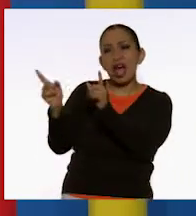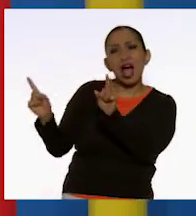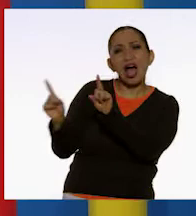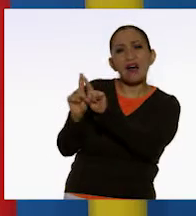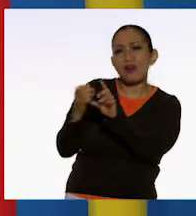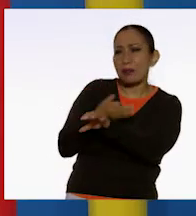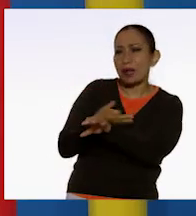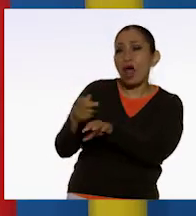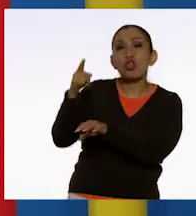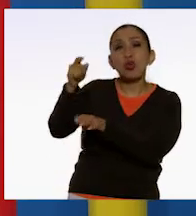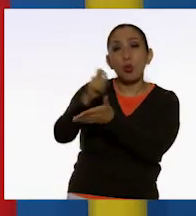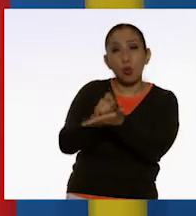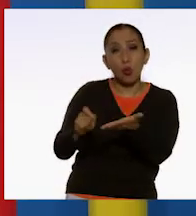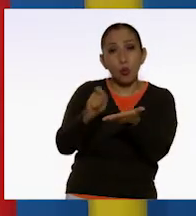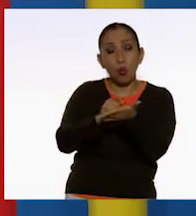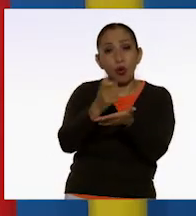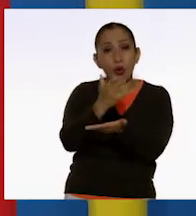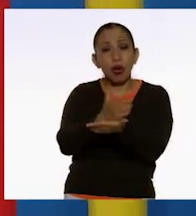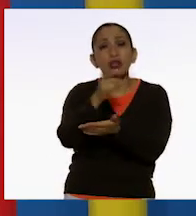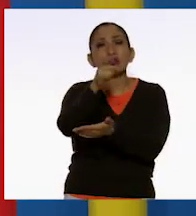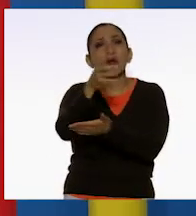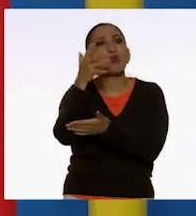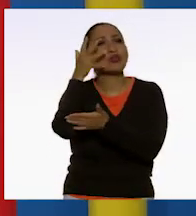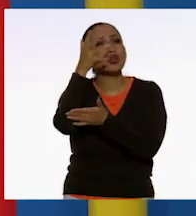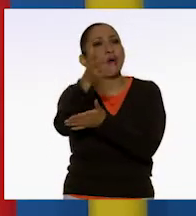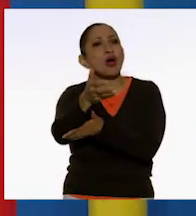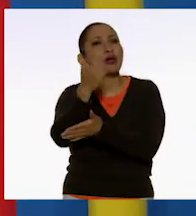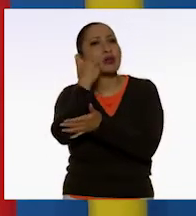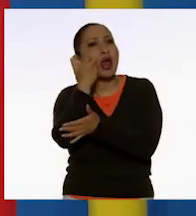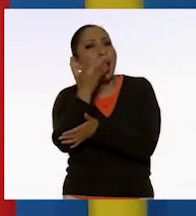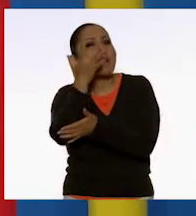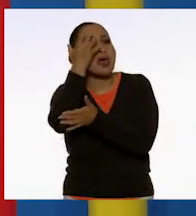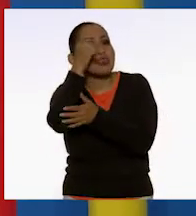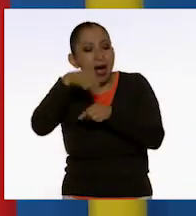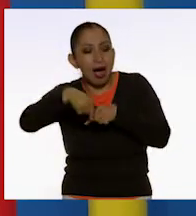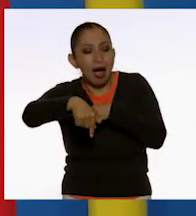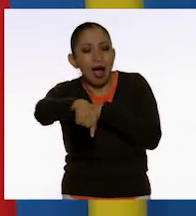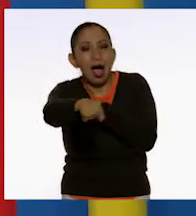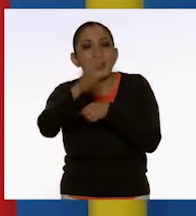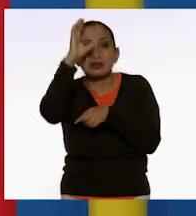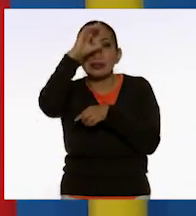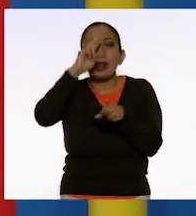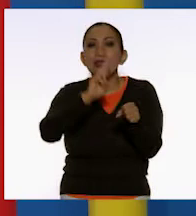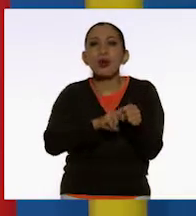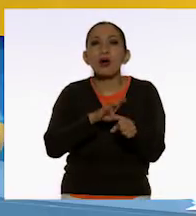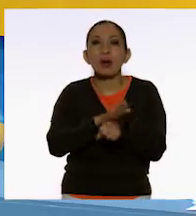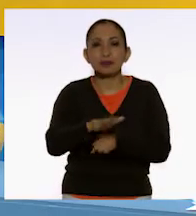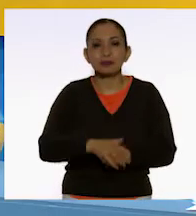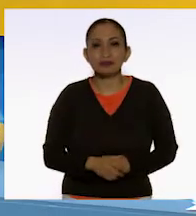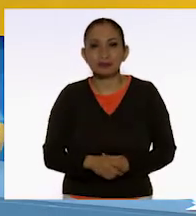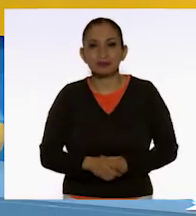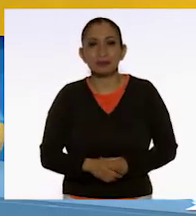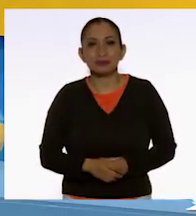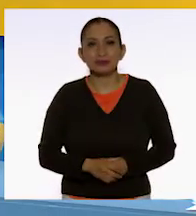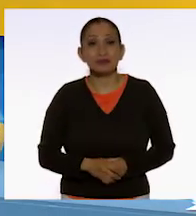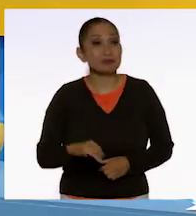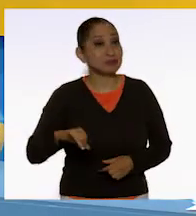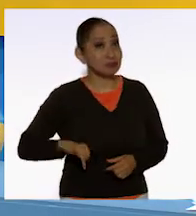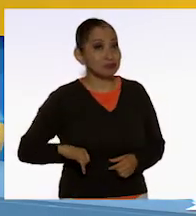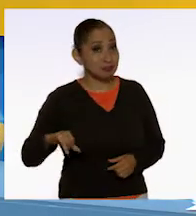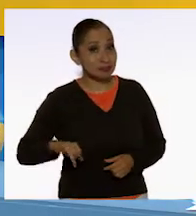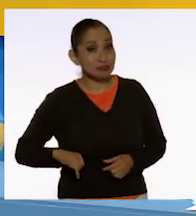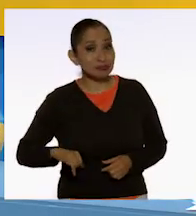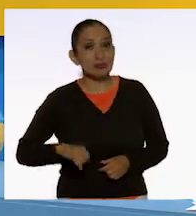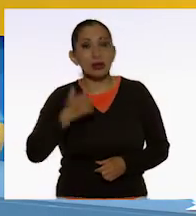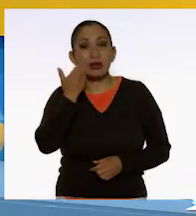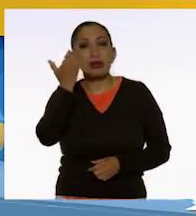y escriban en sus cuadernos sus expectativas relacionadas con lo que aprenderán en ciencias naturales. ¡Ah, qué interesante!